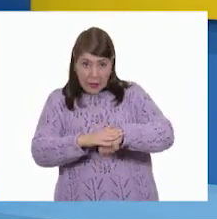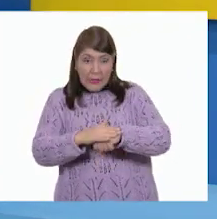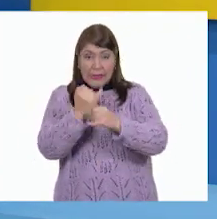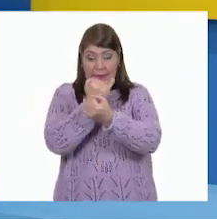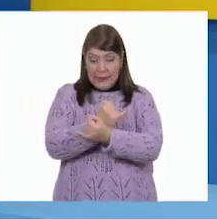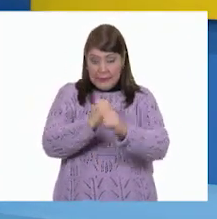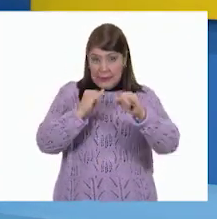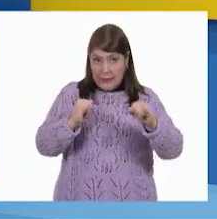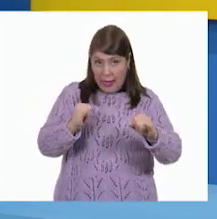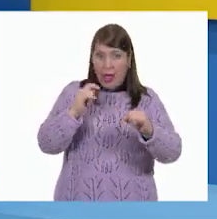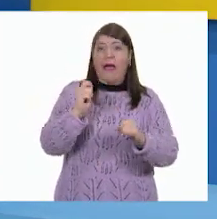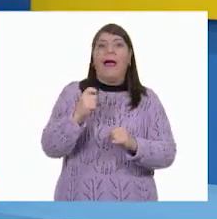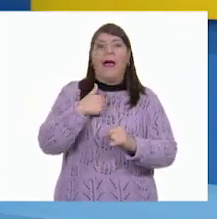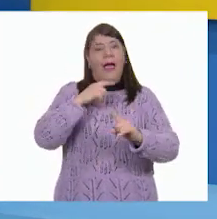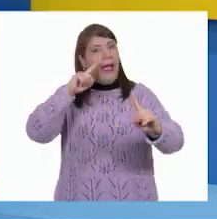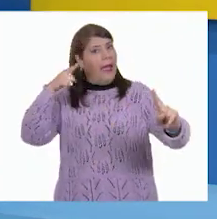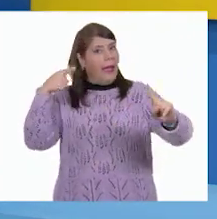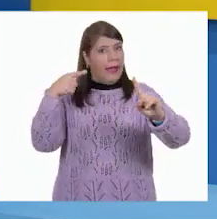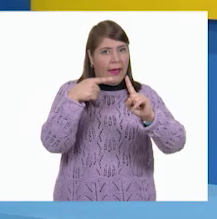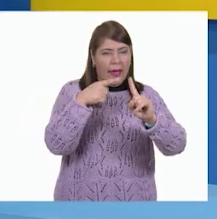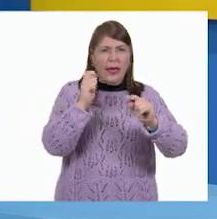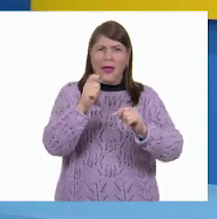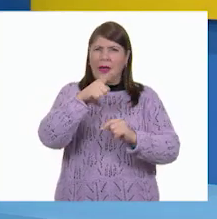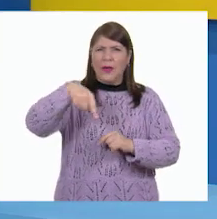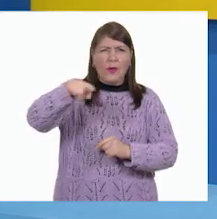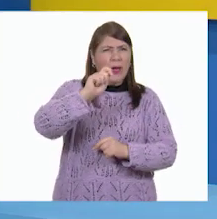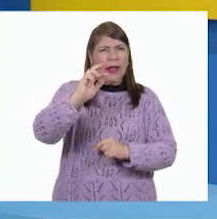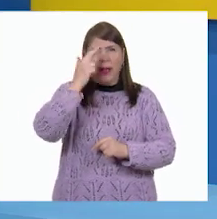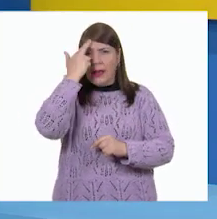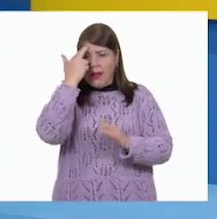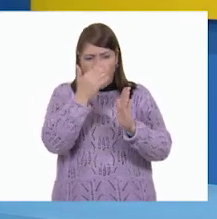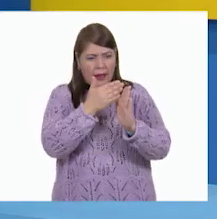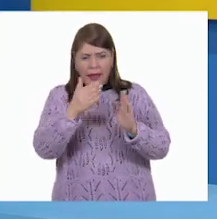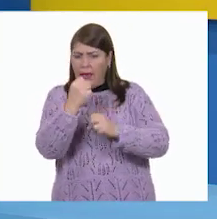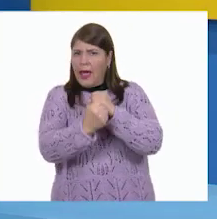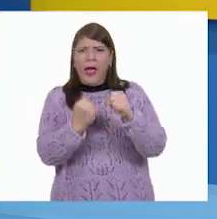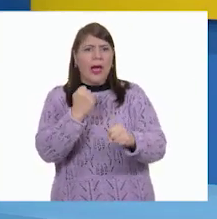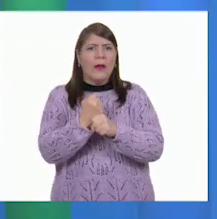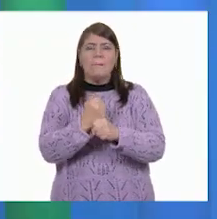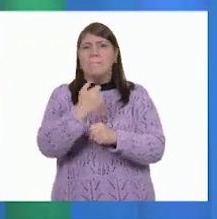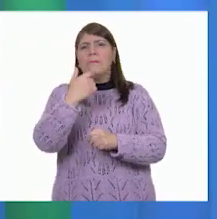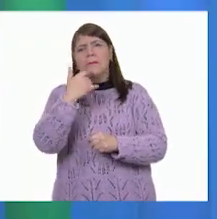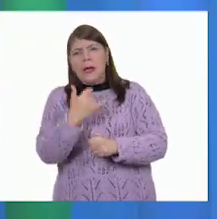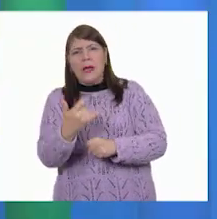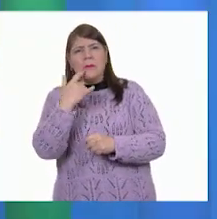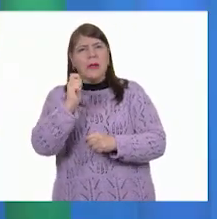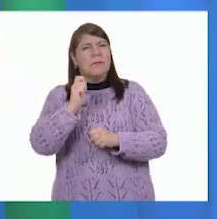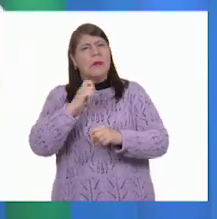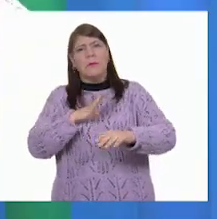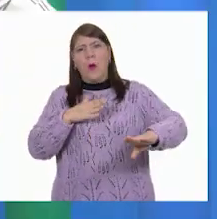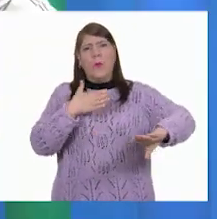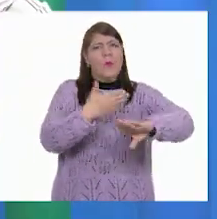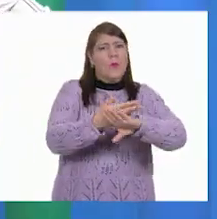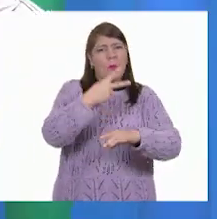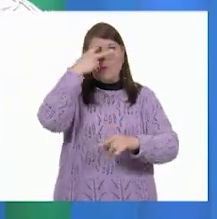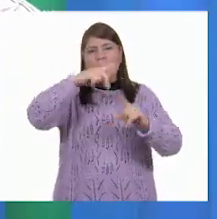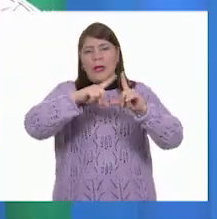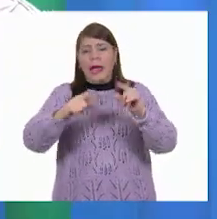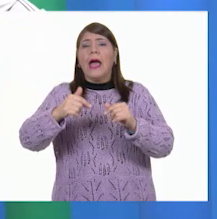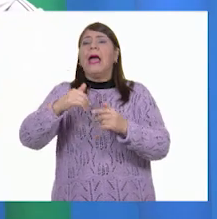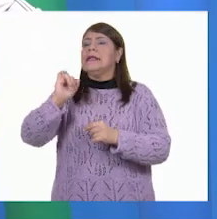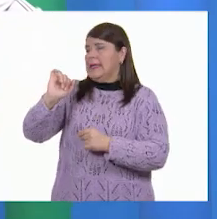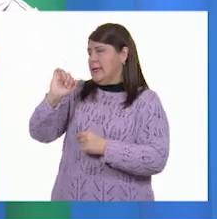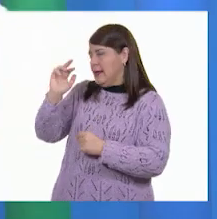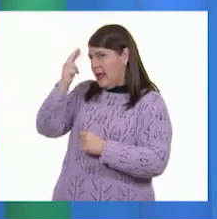independencia quería llegar. ¿Recuerdan en qué años México luchó por la independencia? Claro que sí, maestra. En